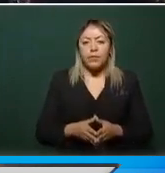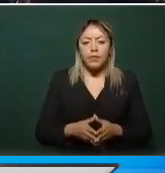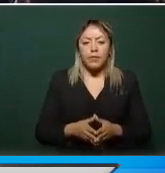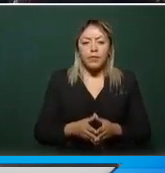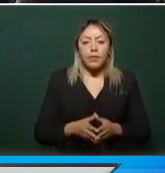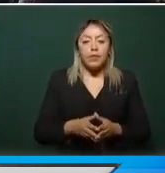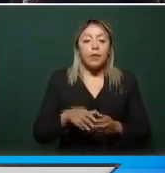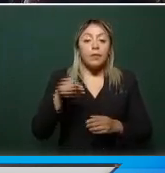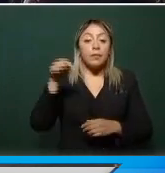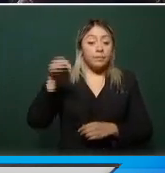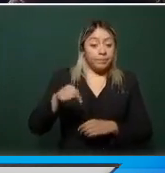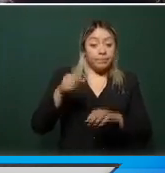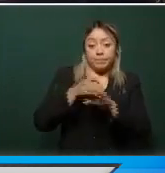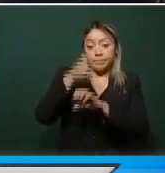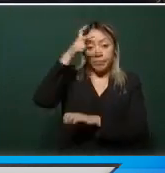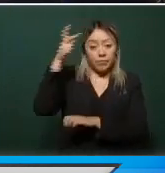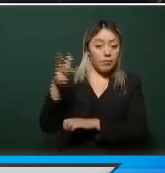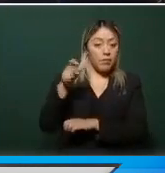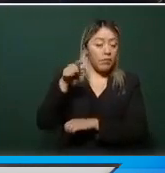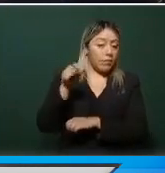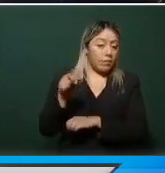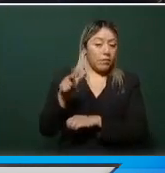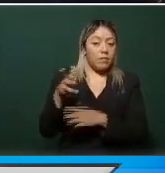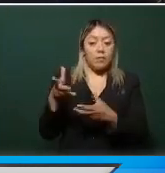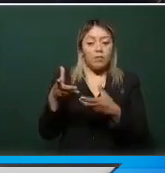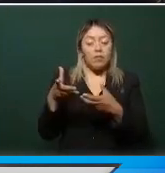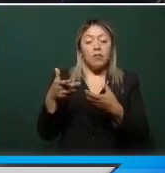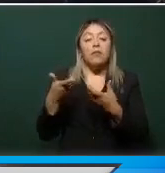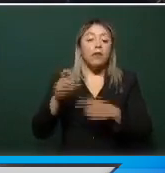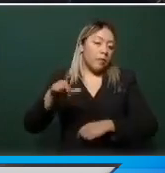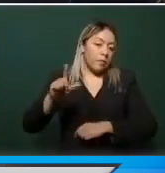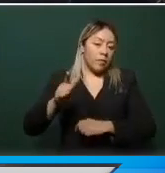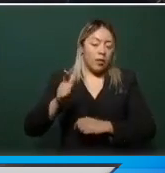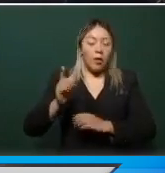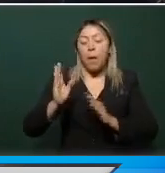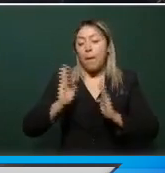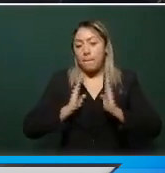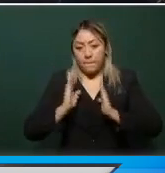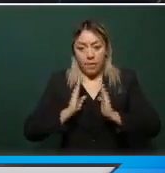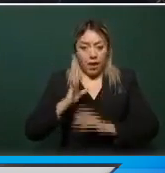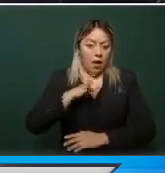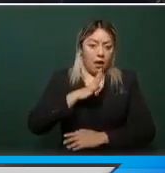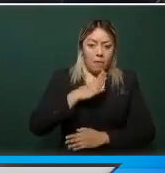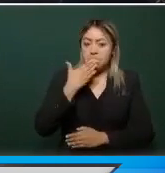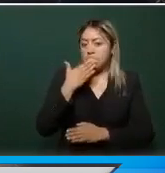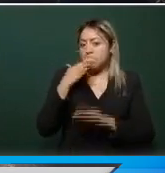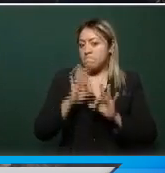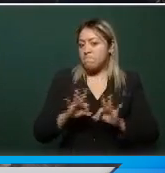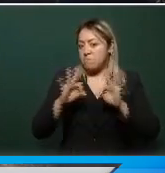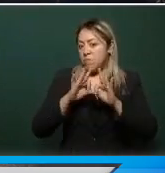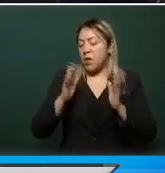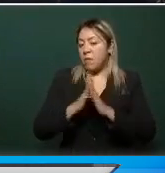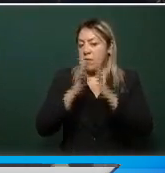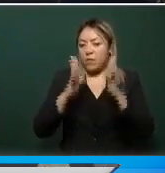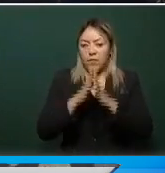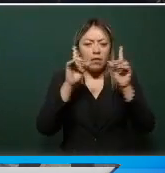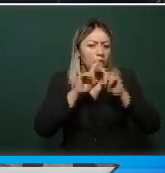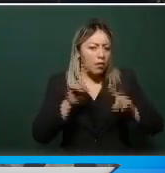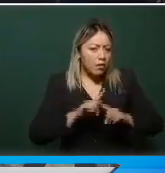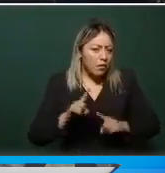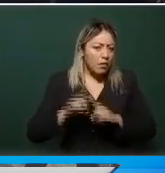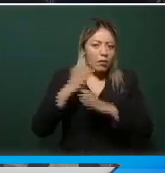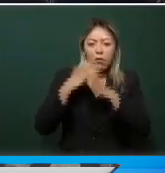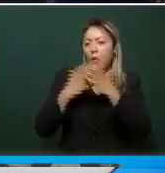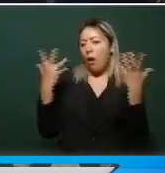detectado 886 tomas clandestinas en los ductos de combustible, donde operan 7 bandas delictivas. Se mantendrá la vigilancia para